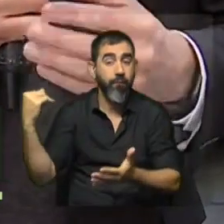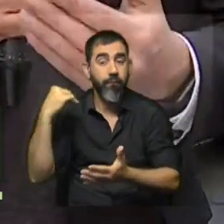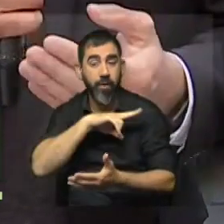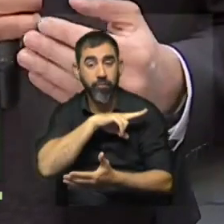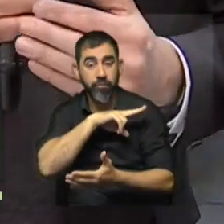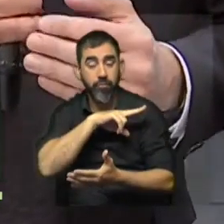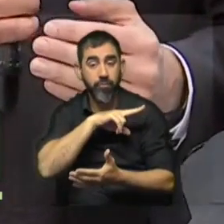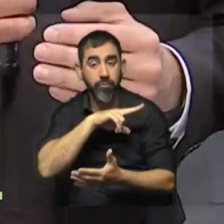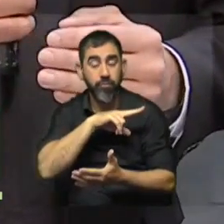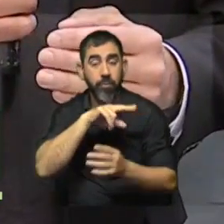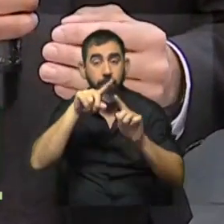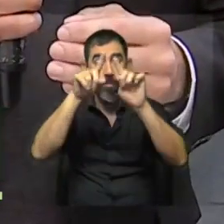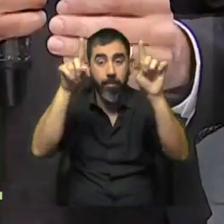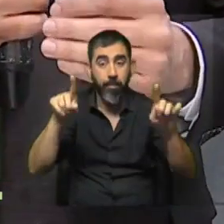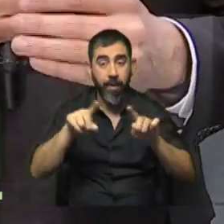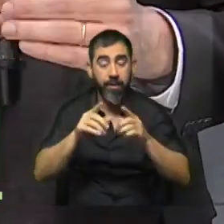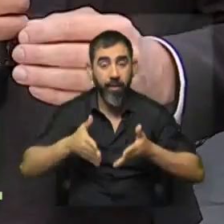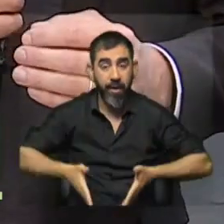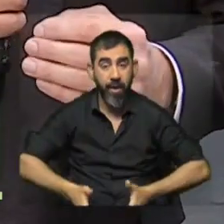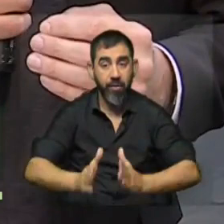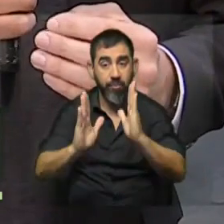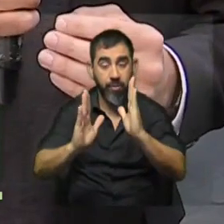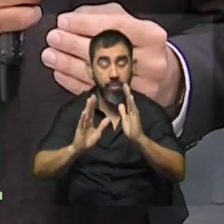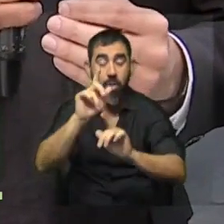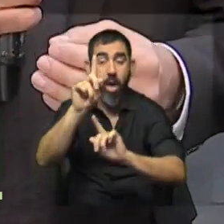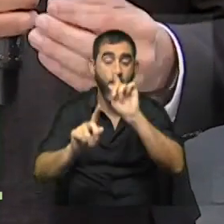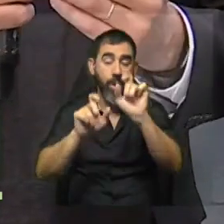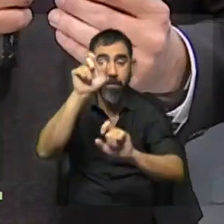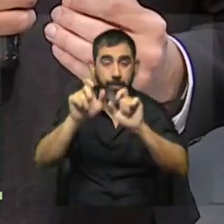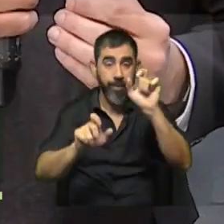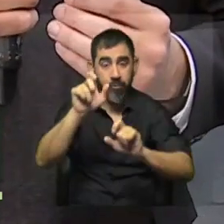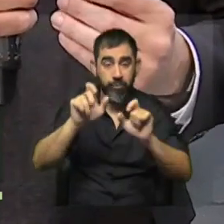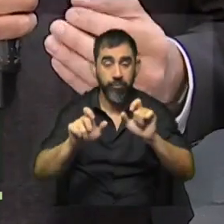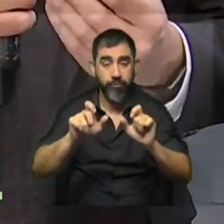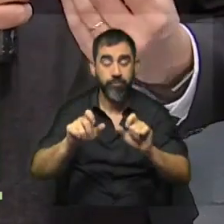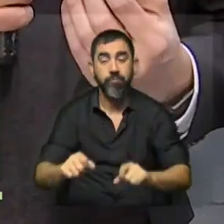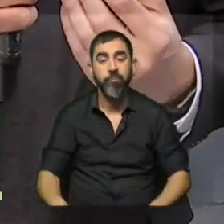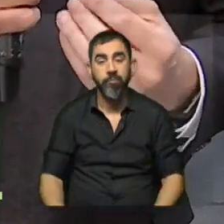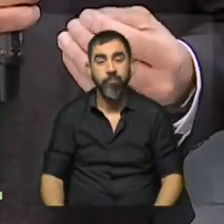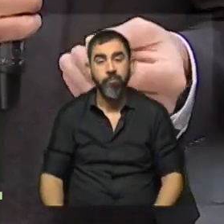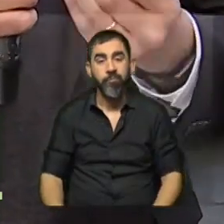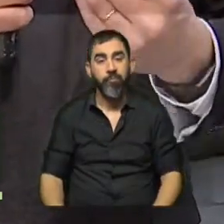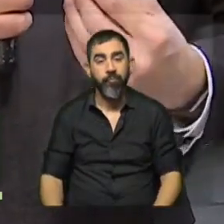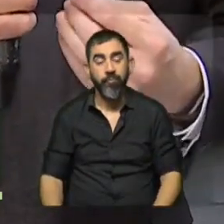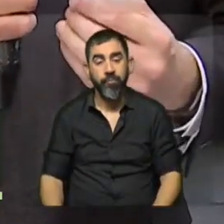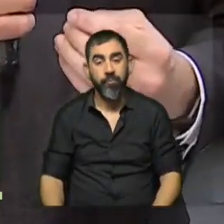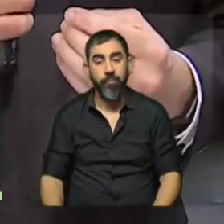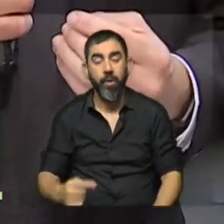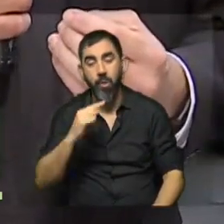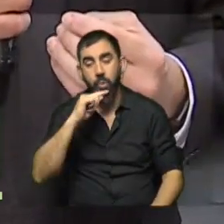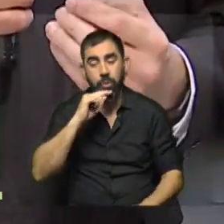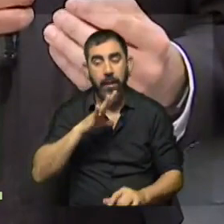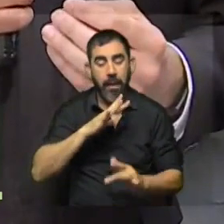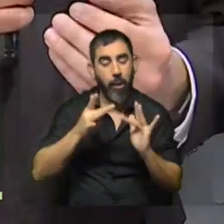falsificación de partida de nacimiento de algunas personas para determinar estas personas rusas que tenían